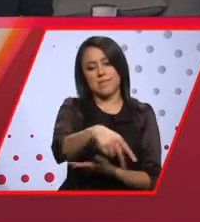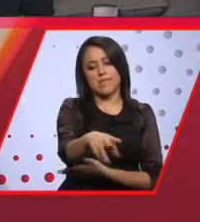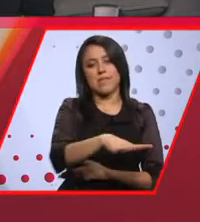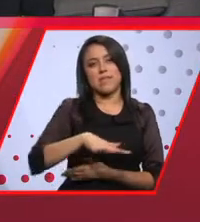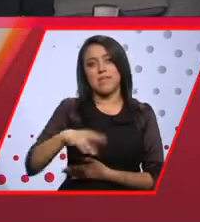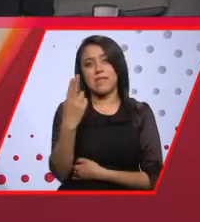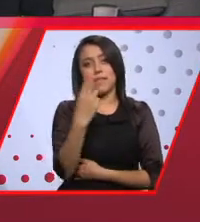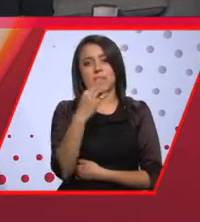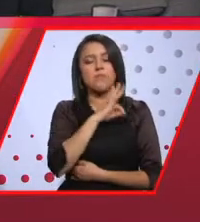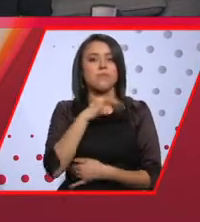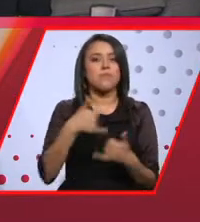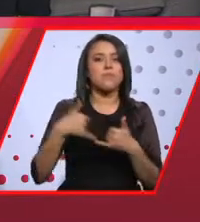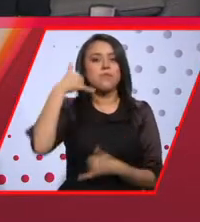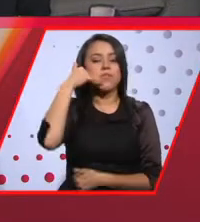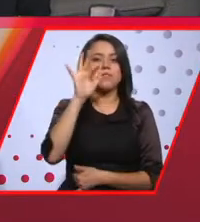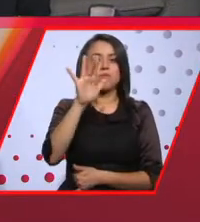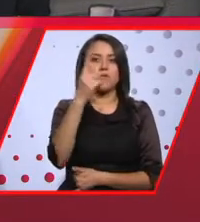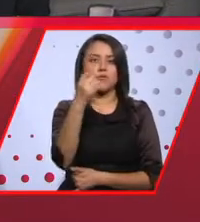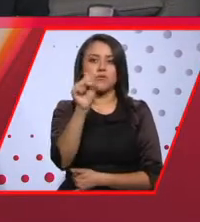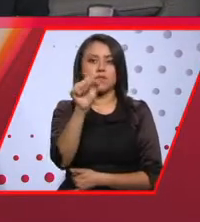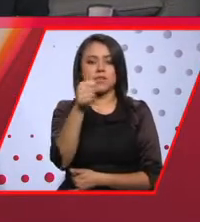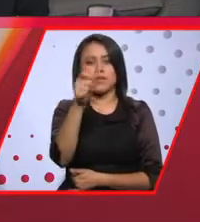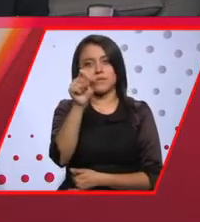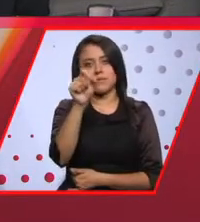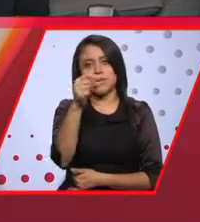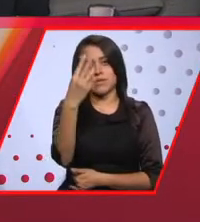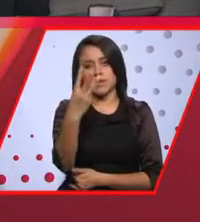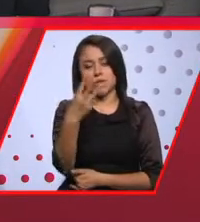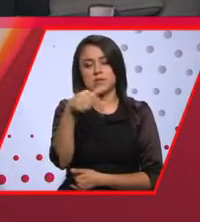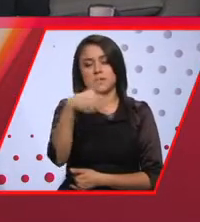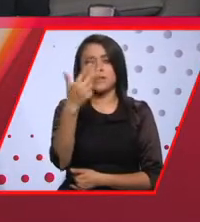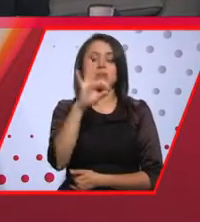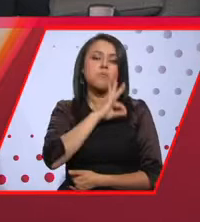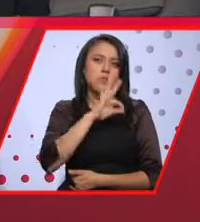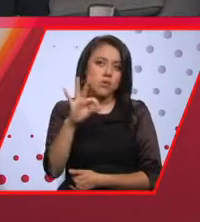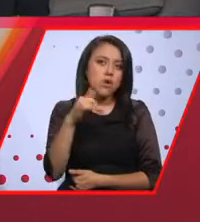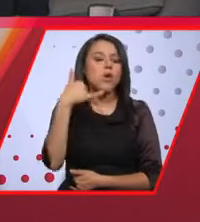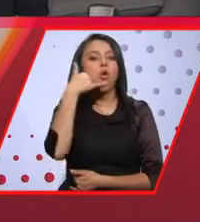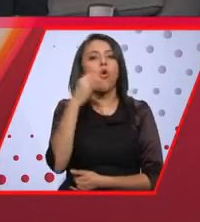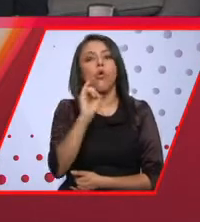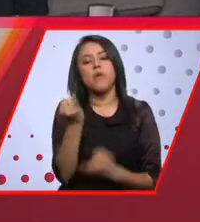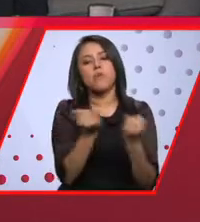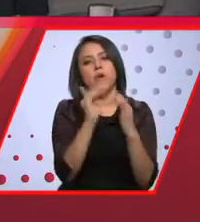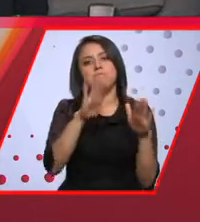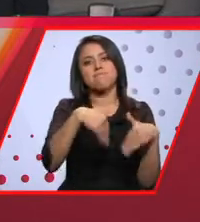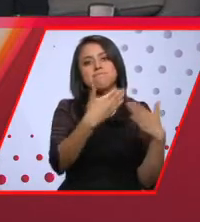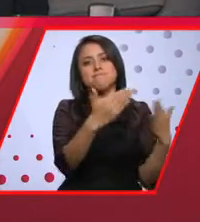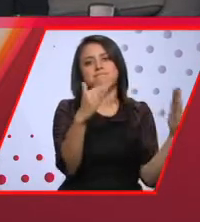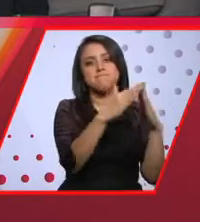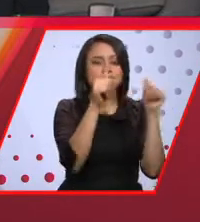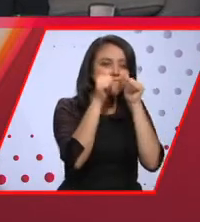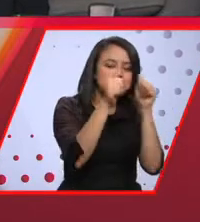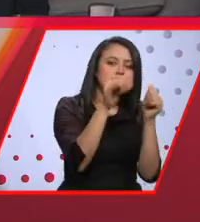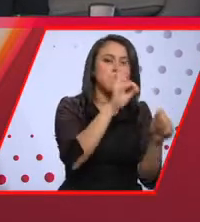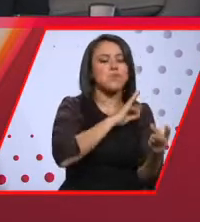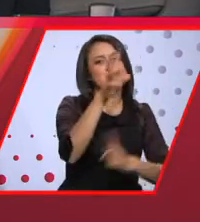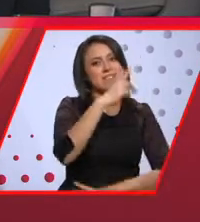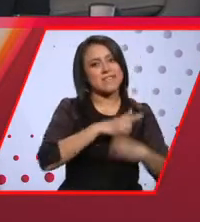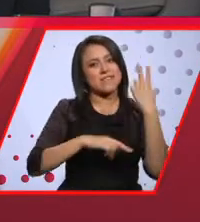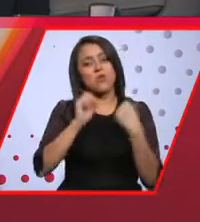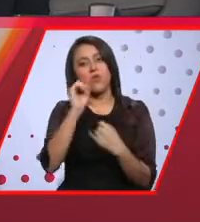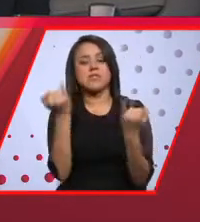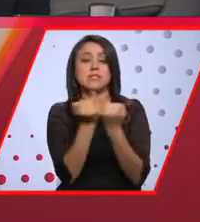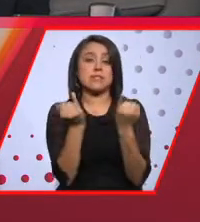vía telefónica 5166-2313 o en casetas de atención. Pero también, si necesita enviarnos algún correo electrónico